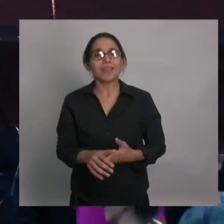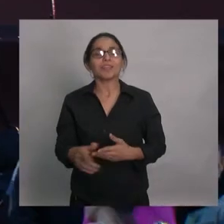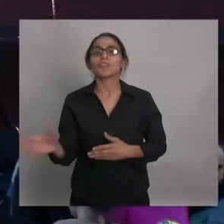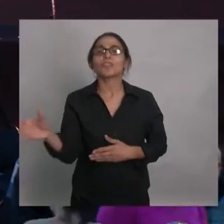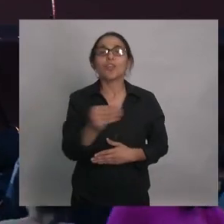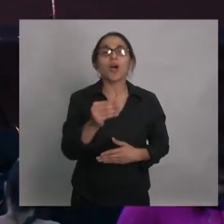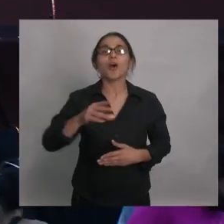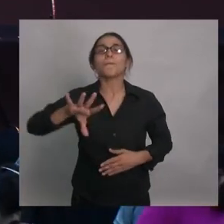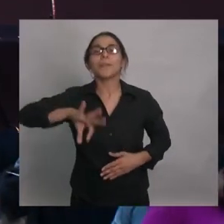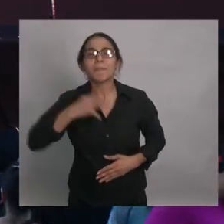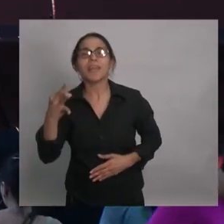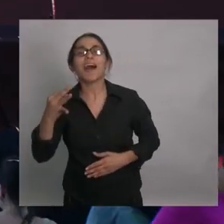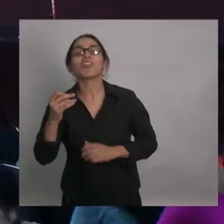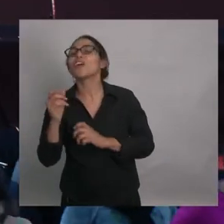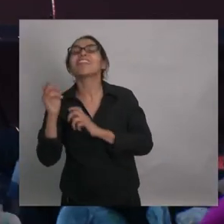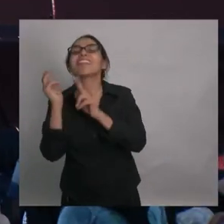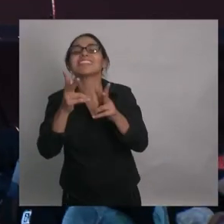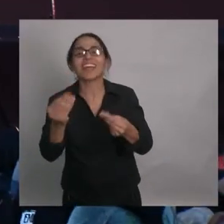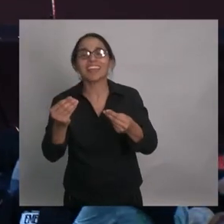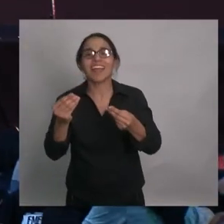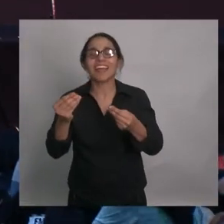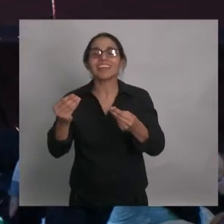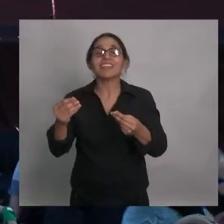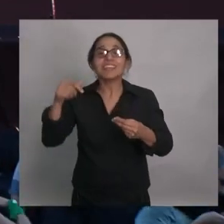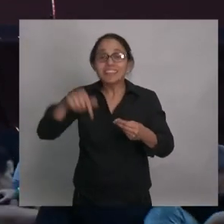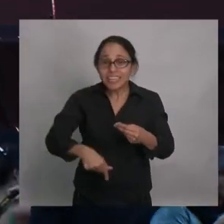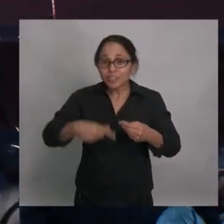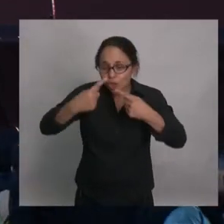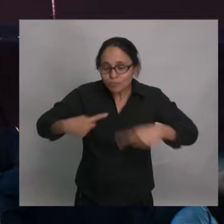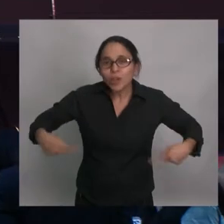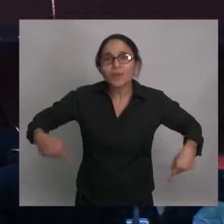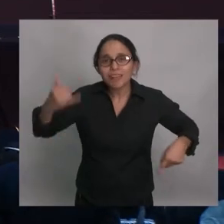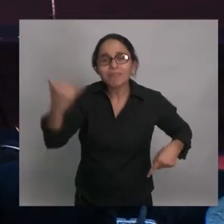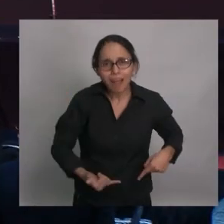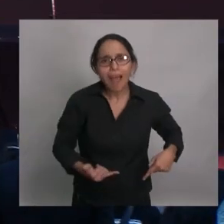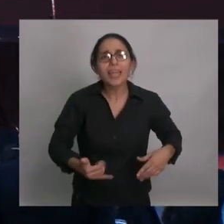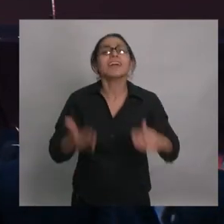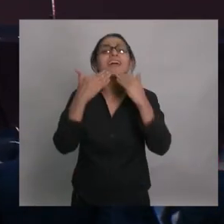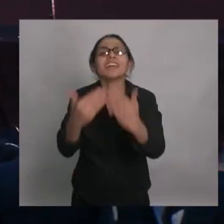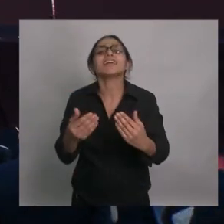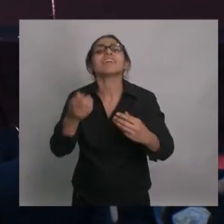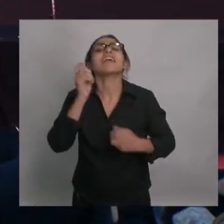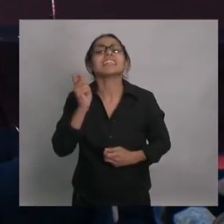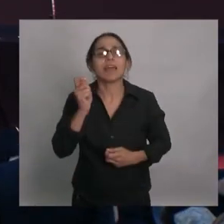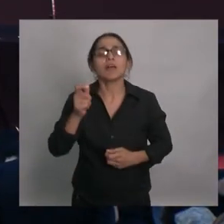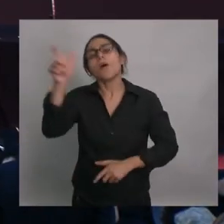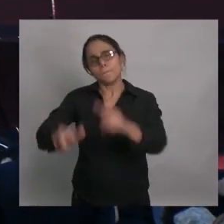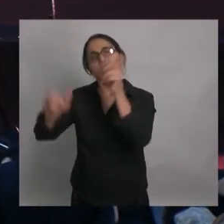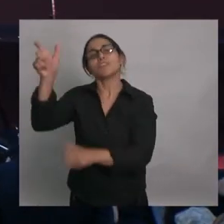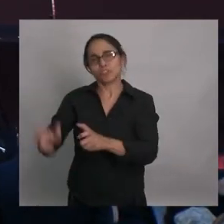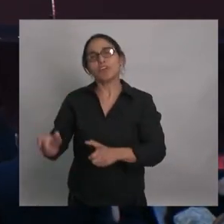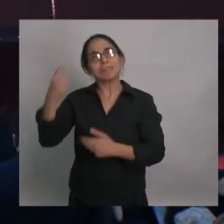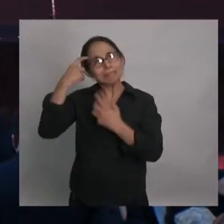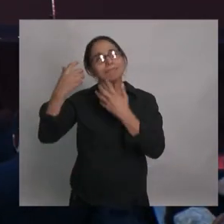los premiados aquí que si todo esto existe es porque existe una enorme cantidad de gente dispuesta a pensar a